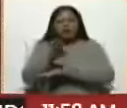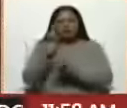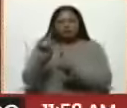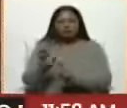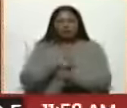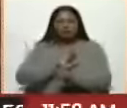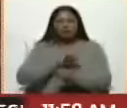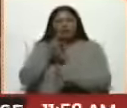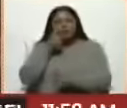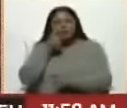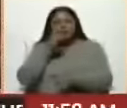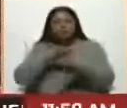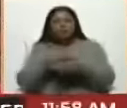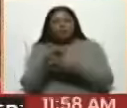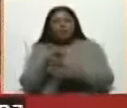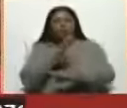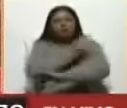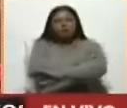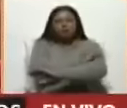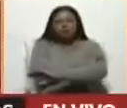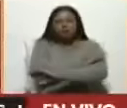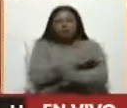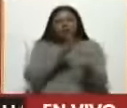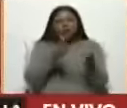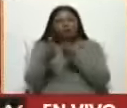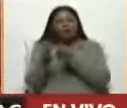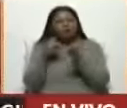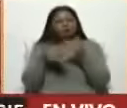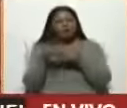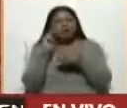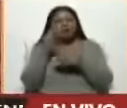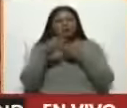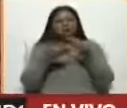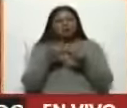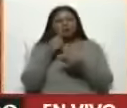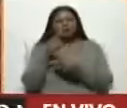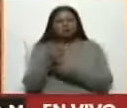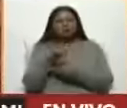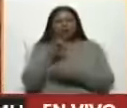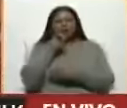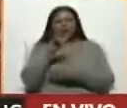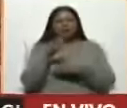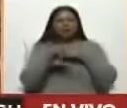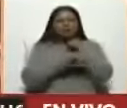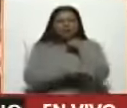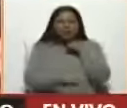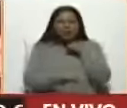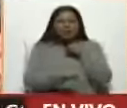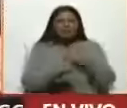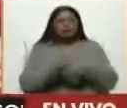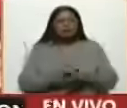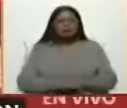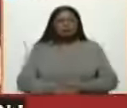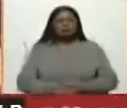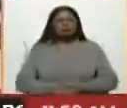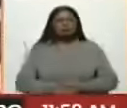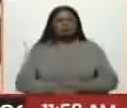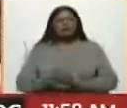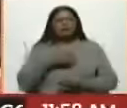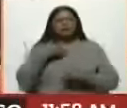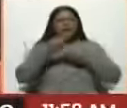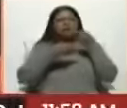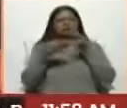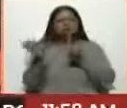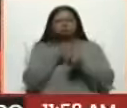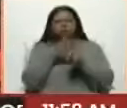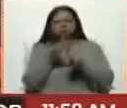estemos pendientes, porque la derecha, además de salir a gritar fraude, va a intentar generar violencia.